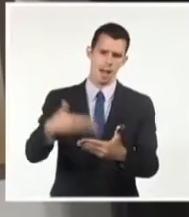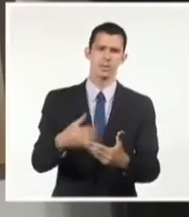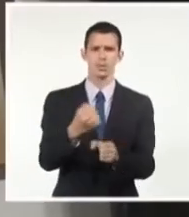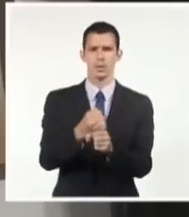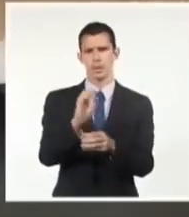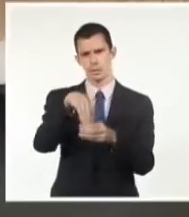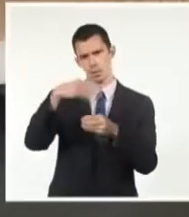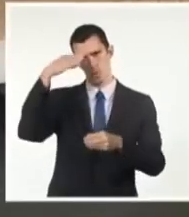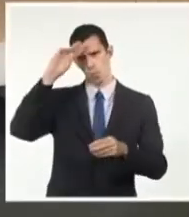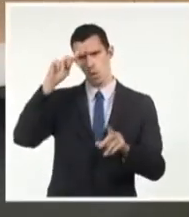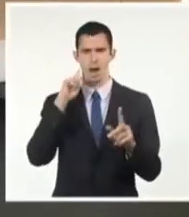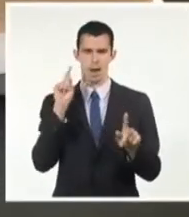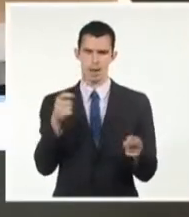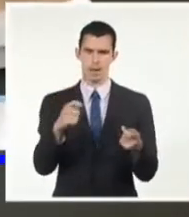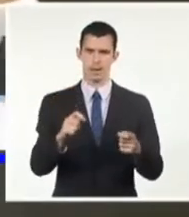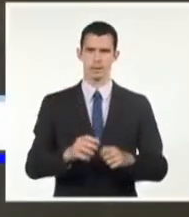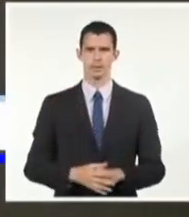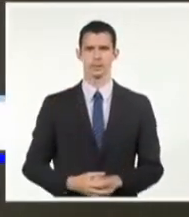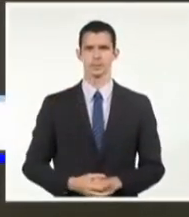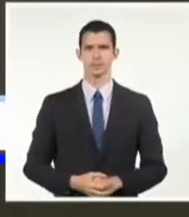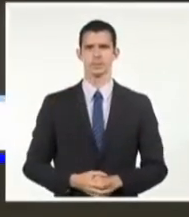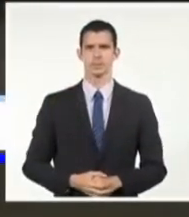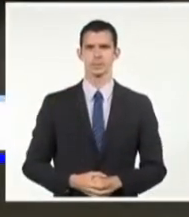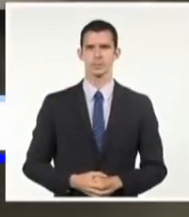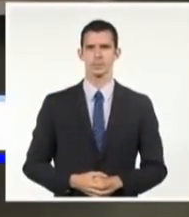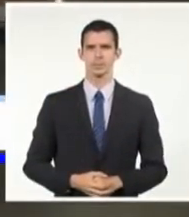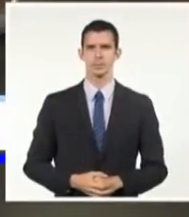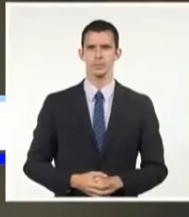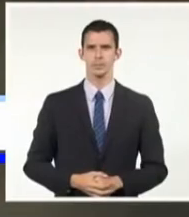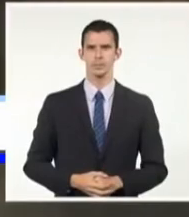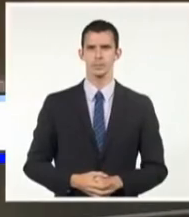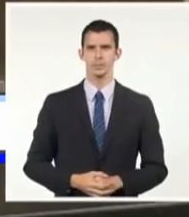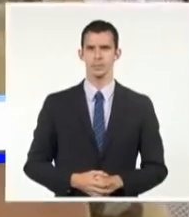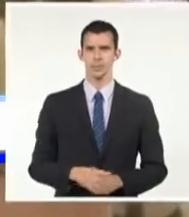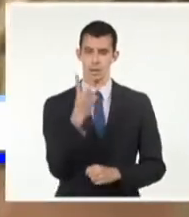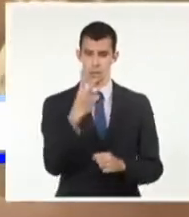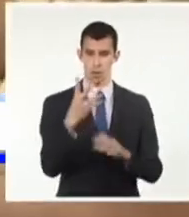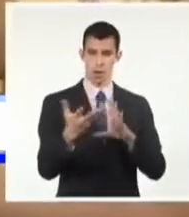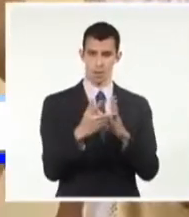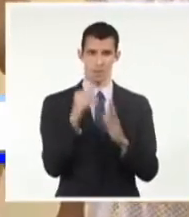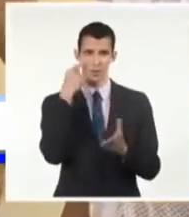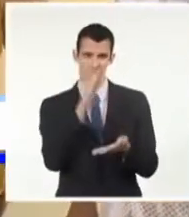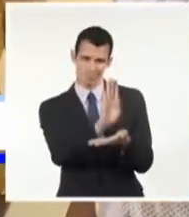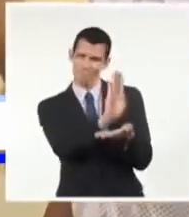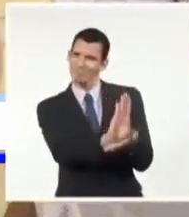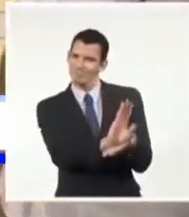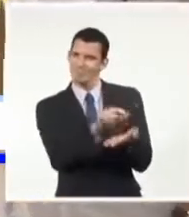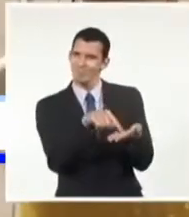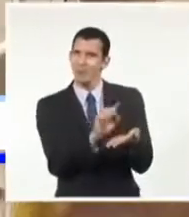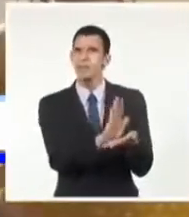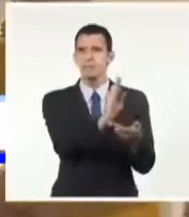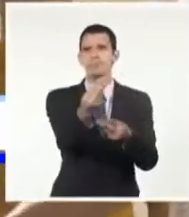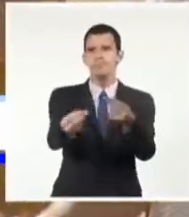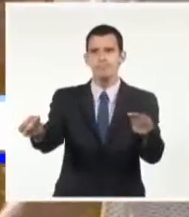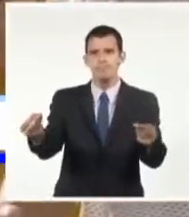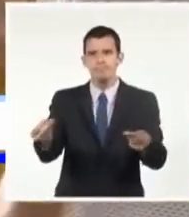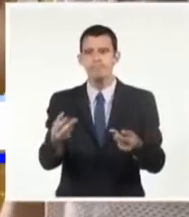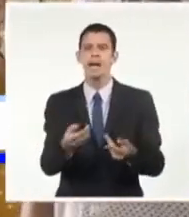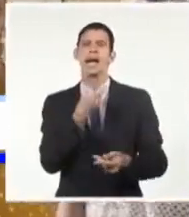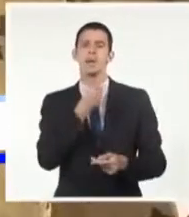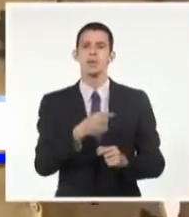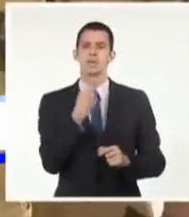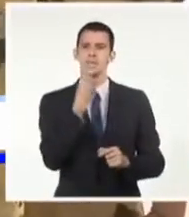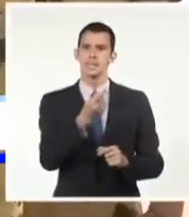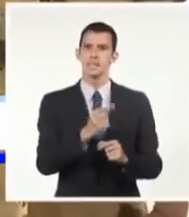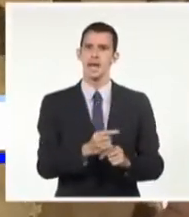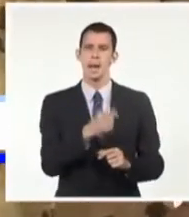Los sellos Aniversario 100 y el micrófono de la radio cubana fueron entregados a un grupo de trabajadores de la radio en distintas especialidades.